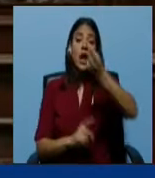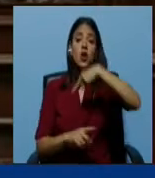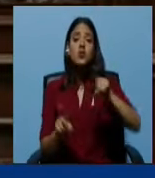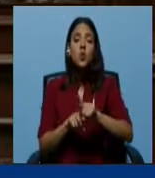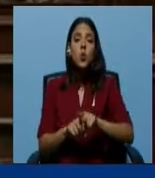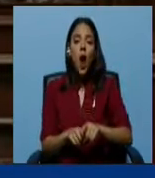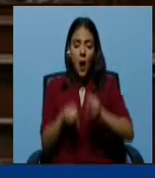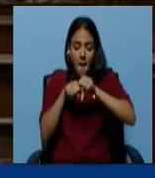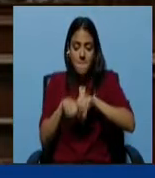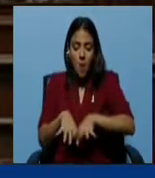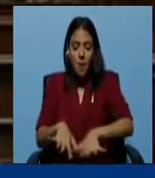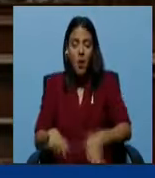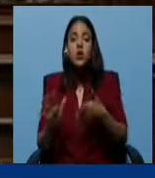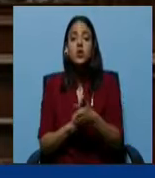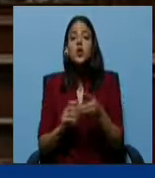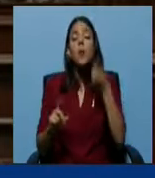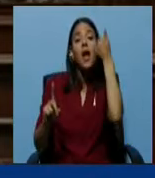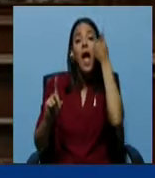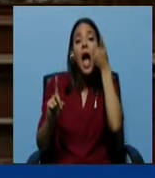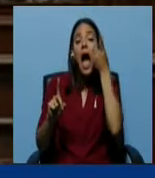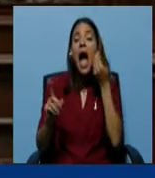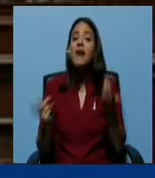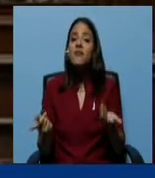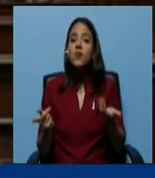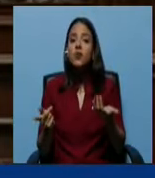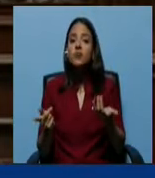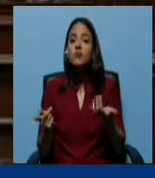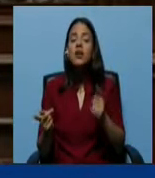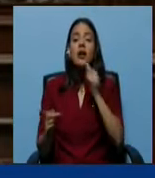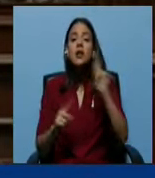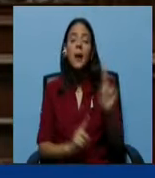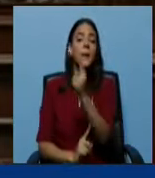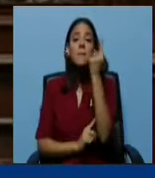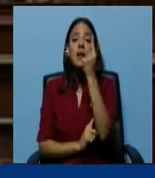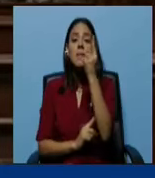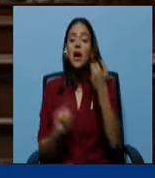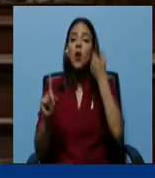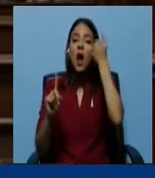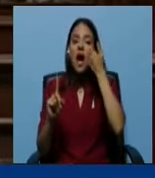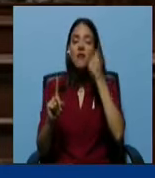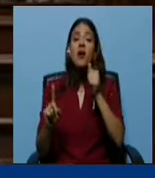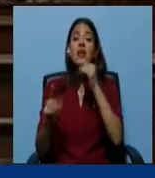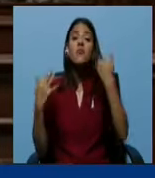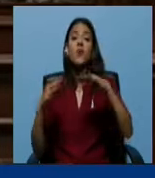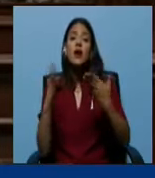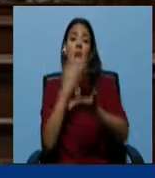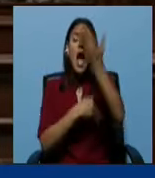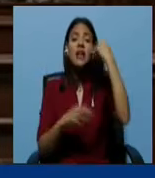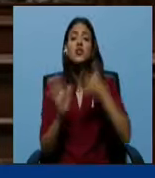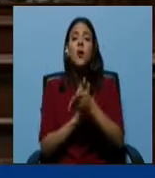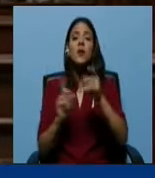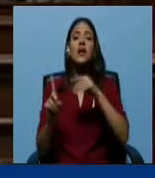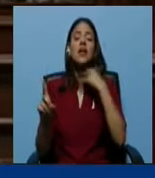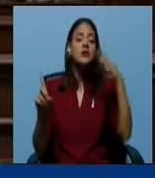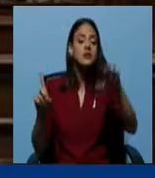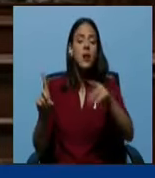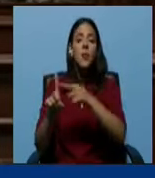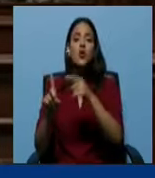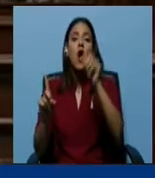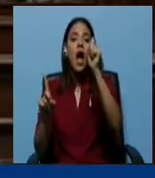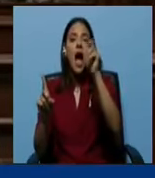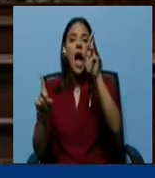afrodescendientes. Al final, estaría aquí Aristóbulo aplaudiendo. Creo que él está, pero en otro